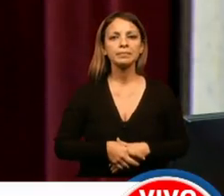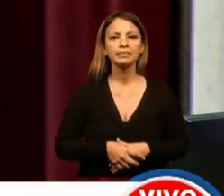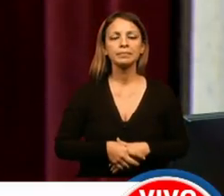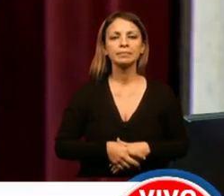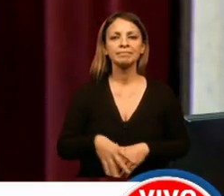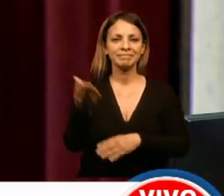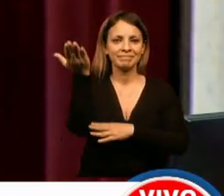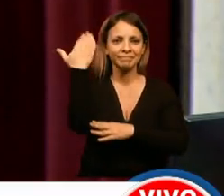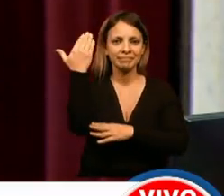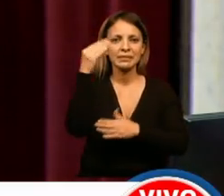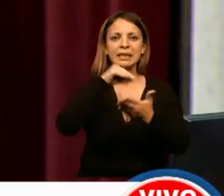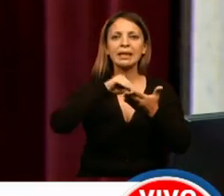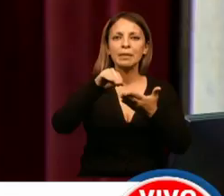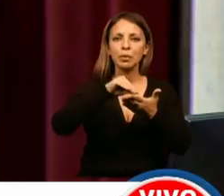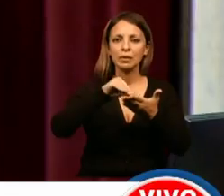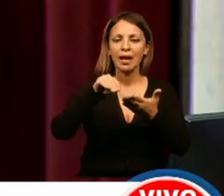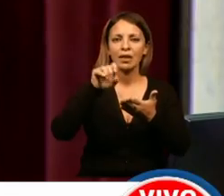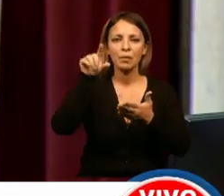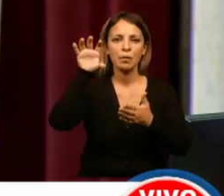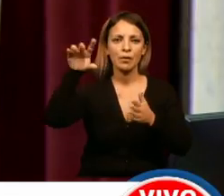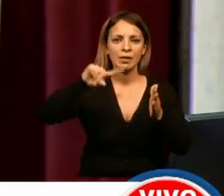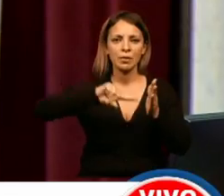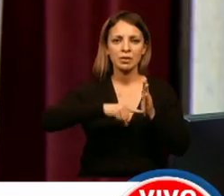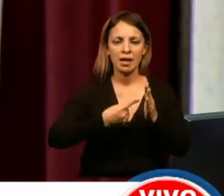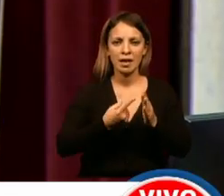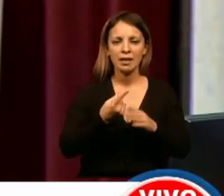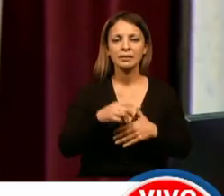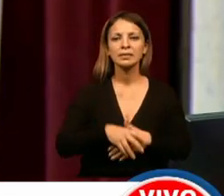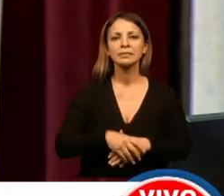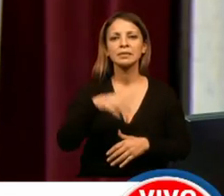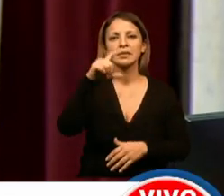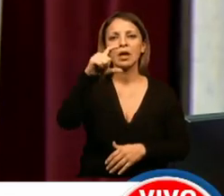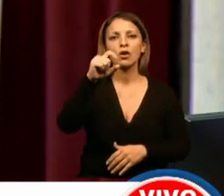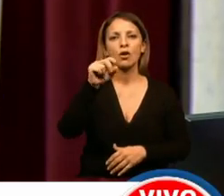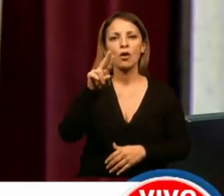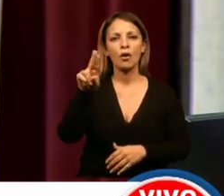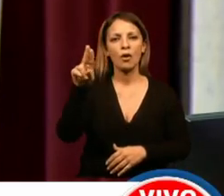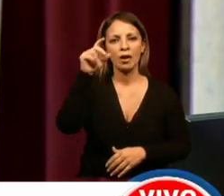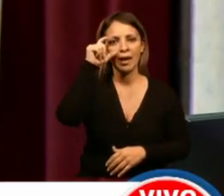en el uso de la palabra del diputado por la provincia de buenos aires walter correa